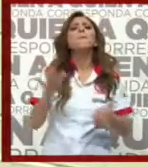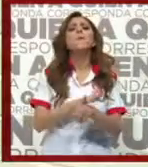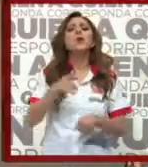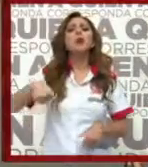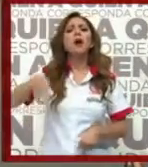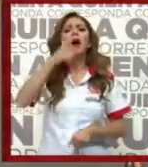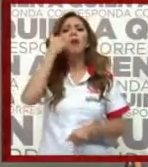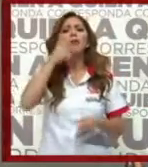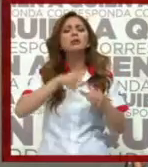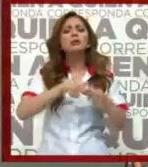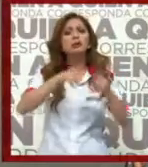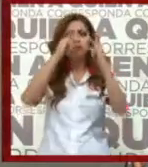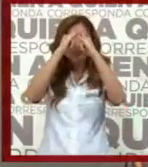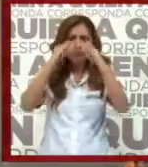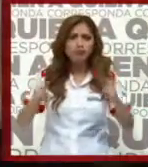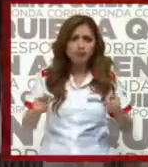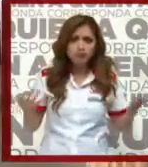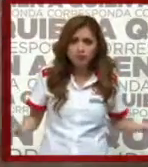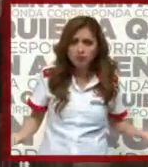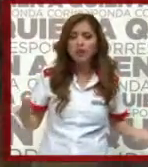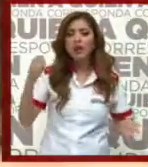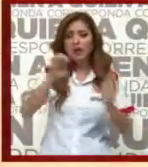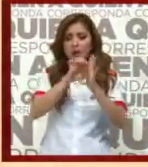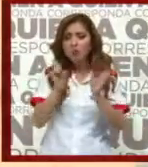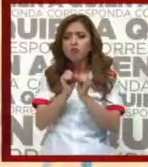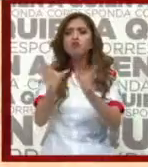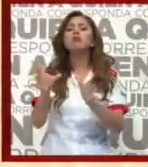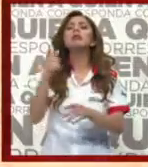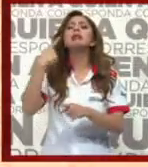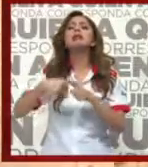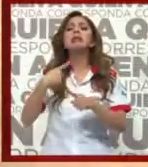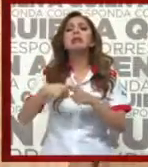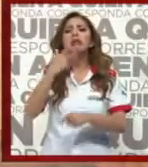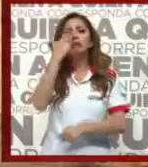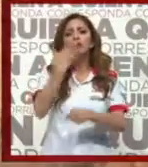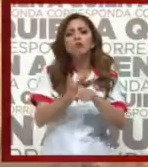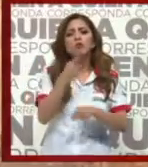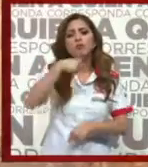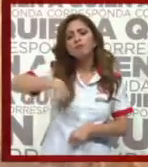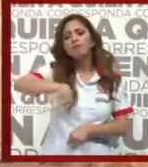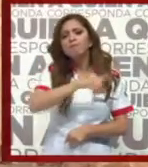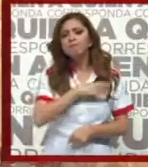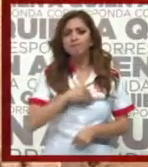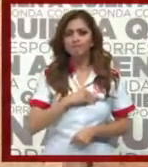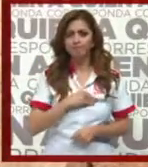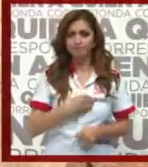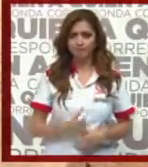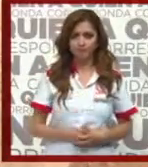lona? Por mi hija, ¿quién me va a responder? A quien corresponda, Constanza Blanco.